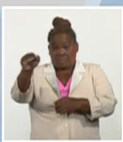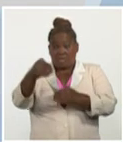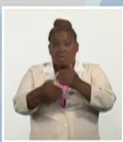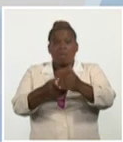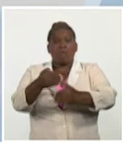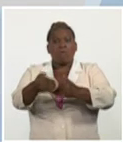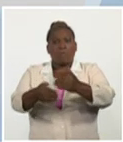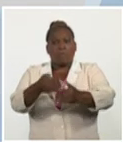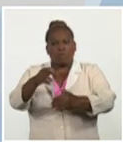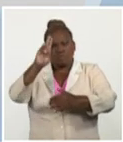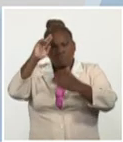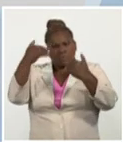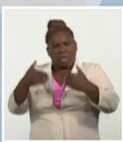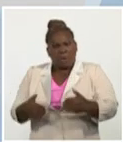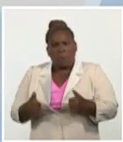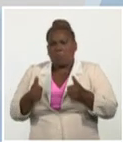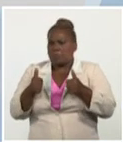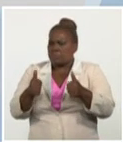estable,